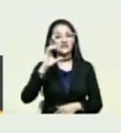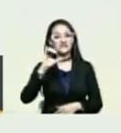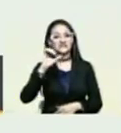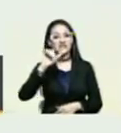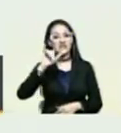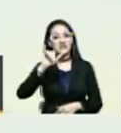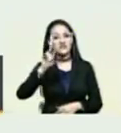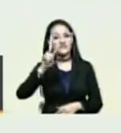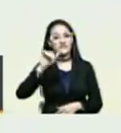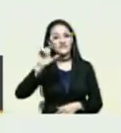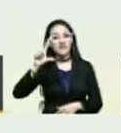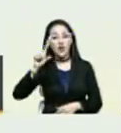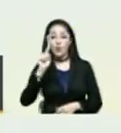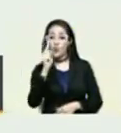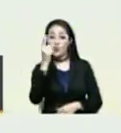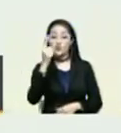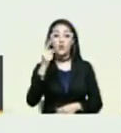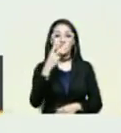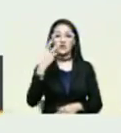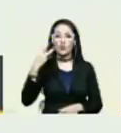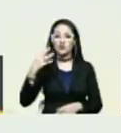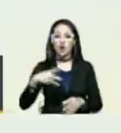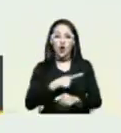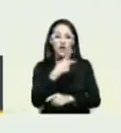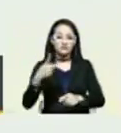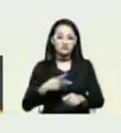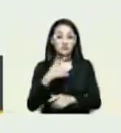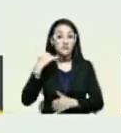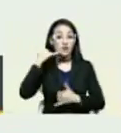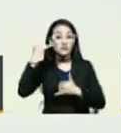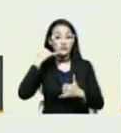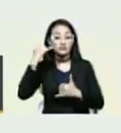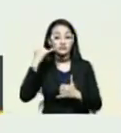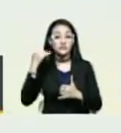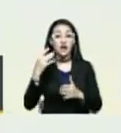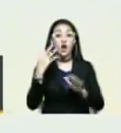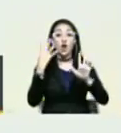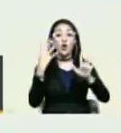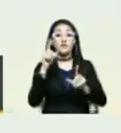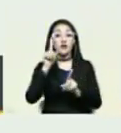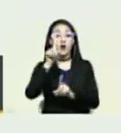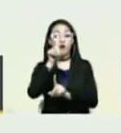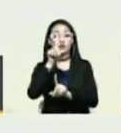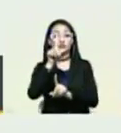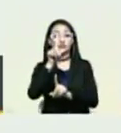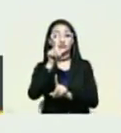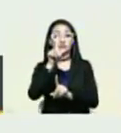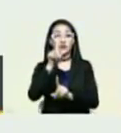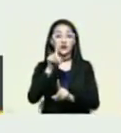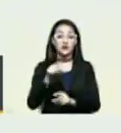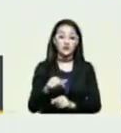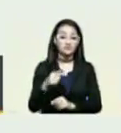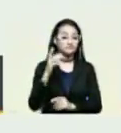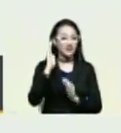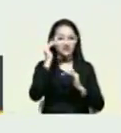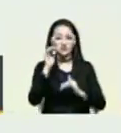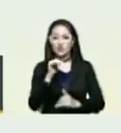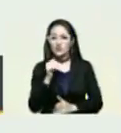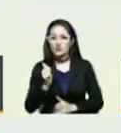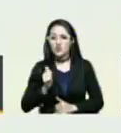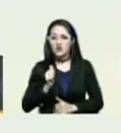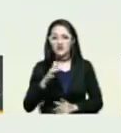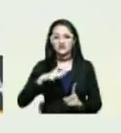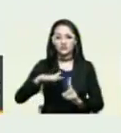tenemos activado a las 24 horas, también el sistema de alerta temprana 911 para atender cualquier tipo de